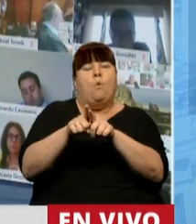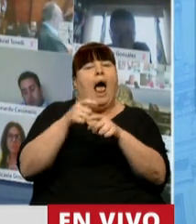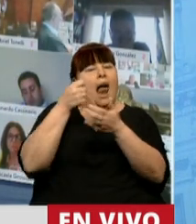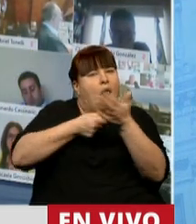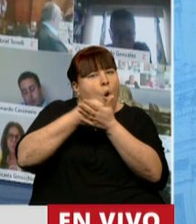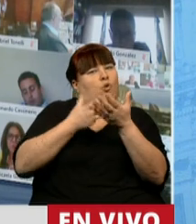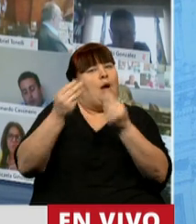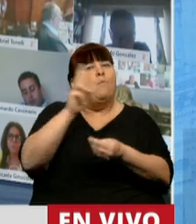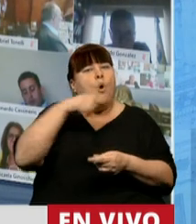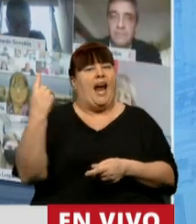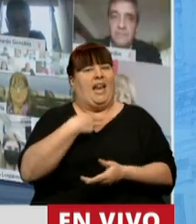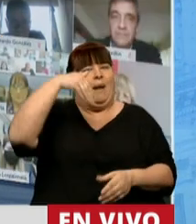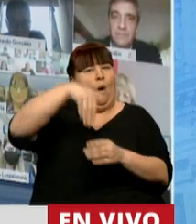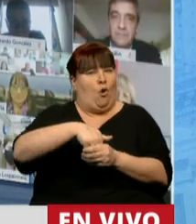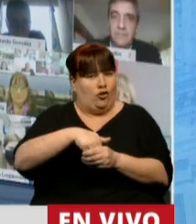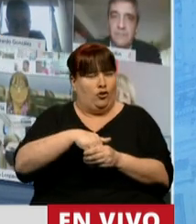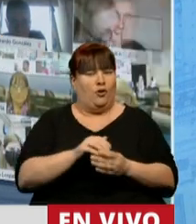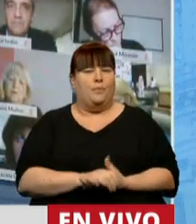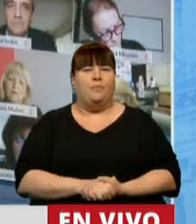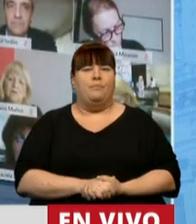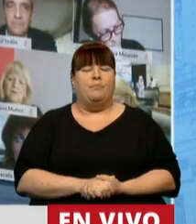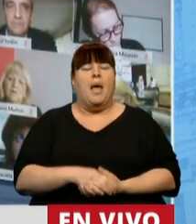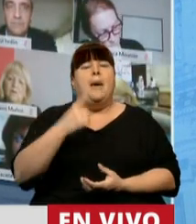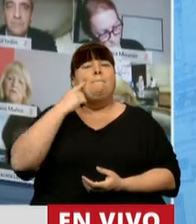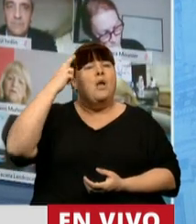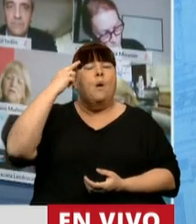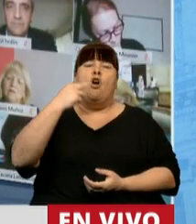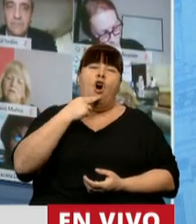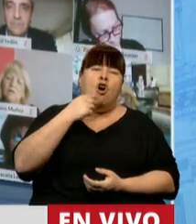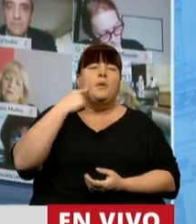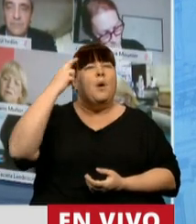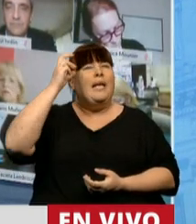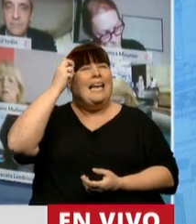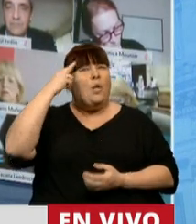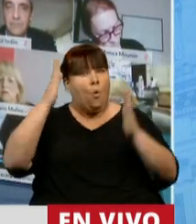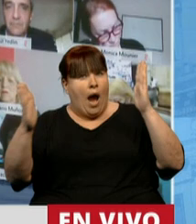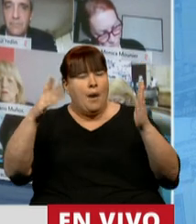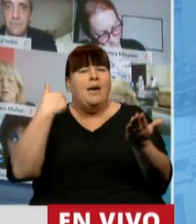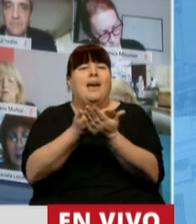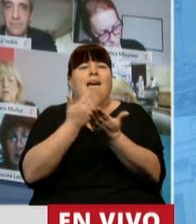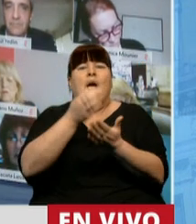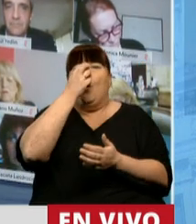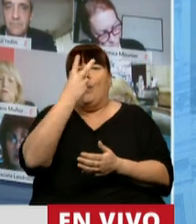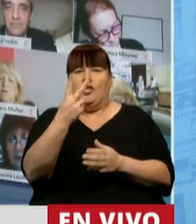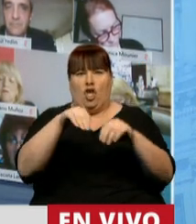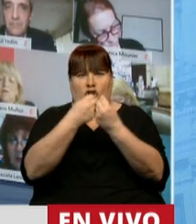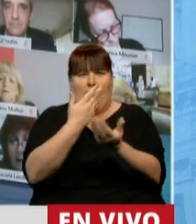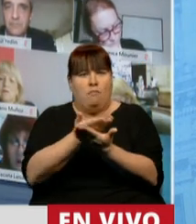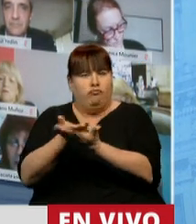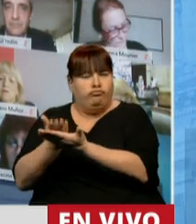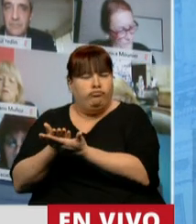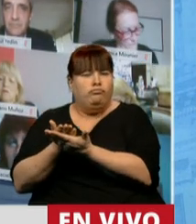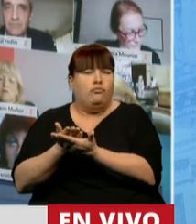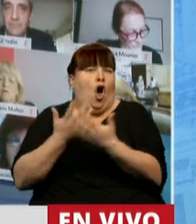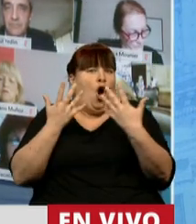Para que las mujeres pudiéramos decidir entre 1911 y 1939 se presentaron 22 proyectos